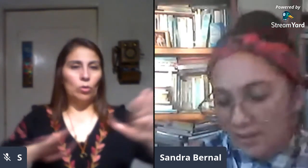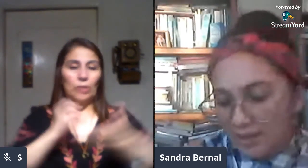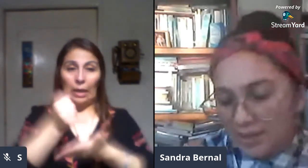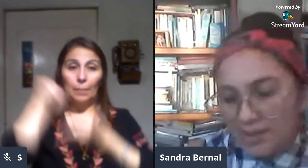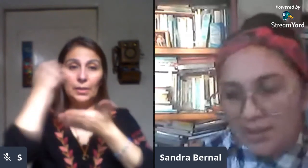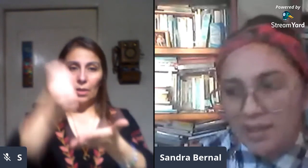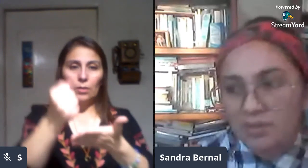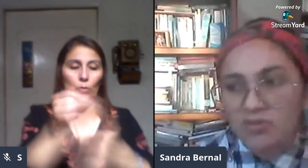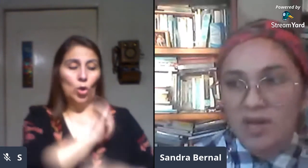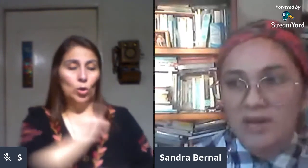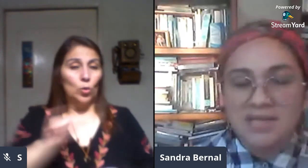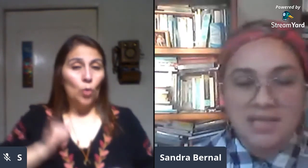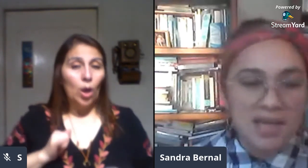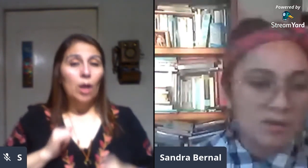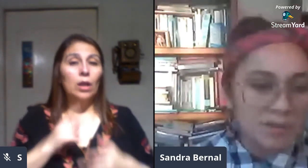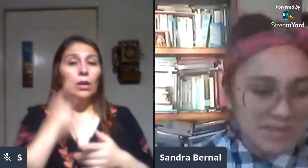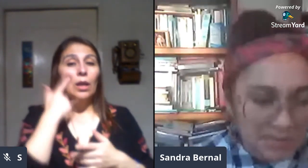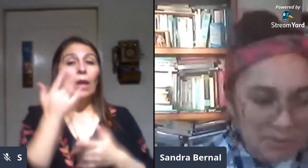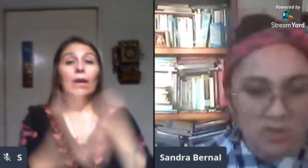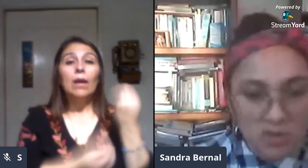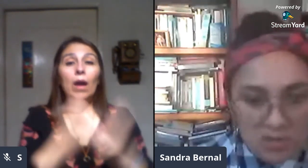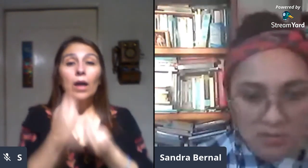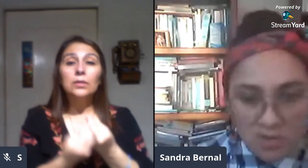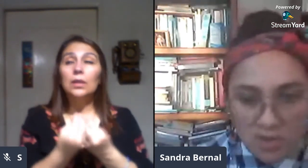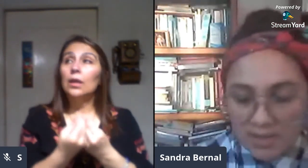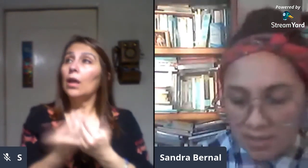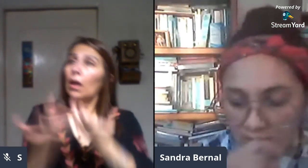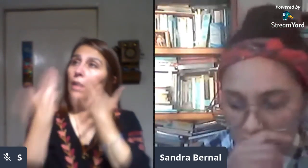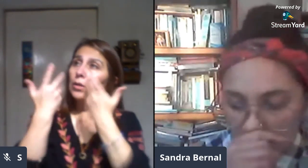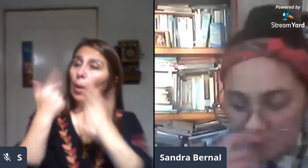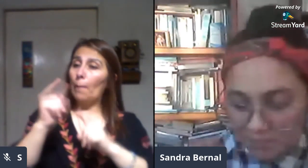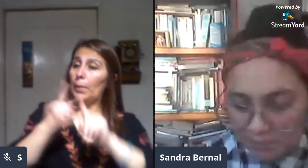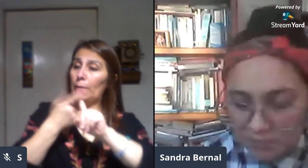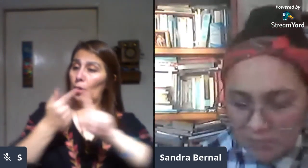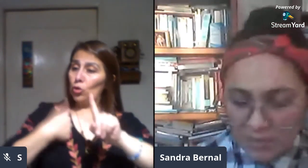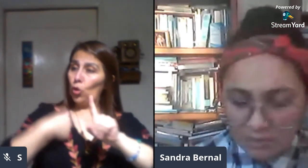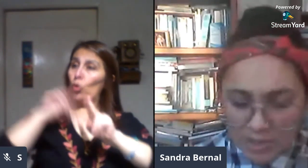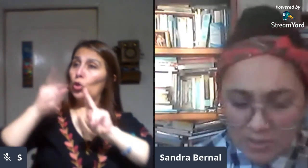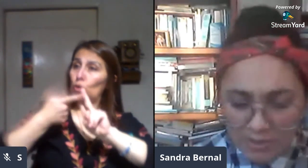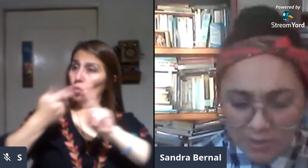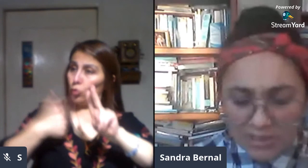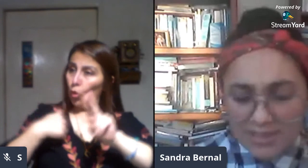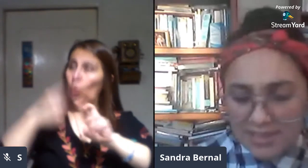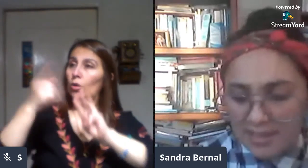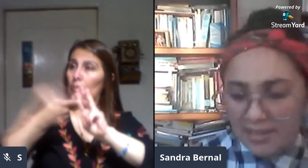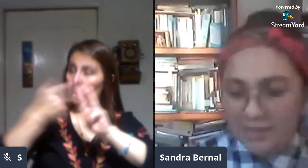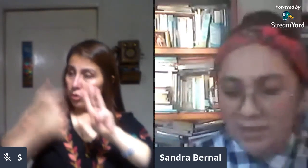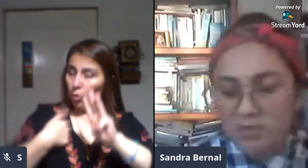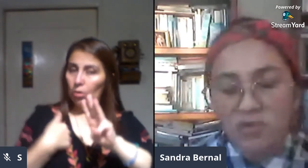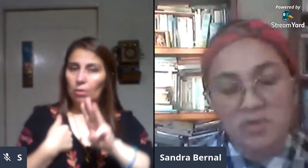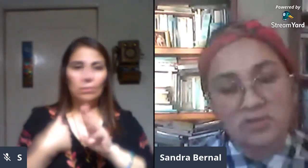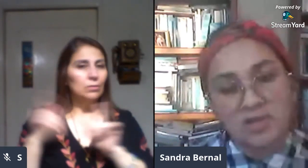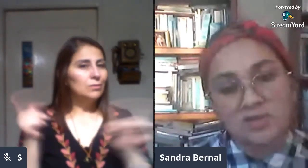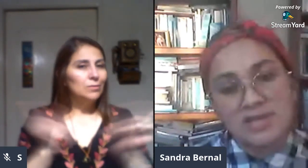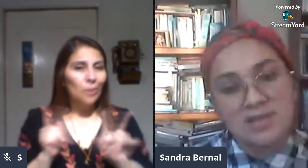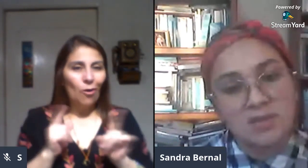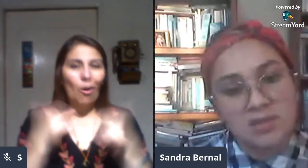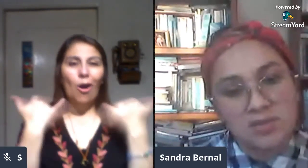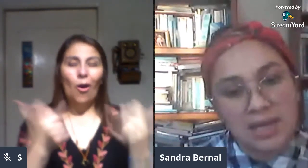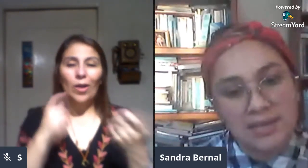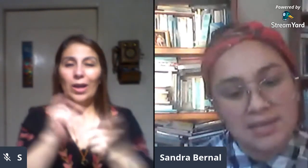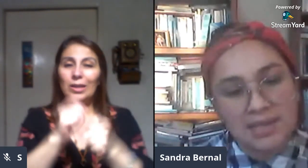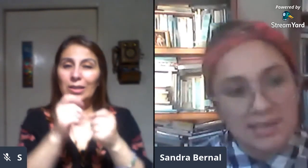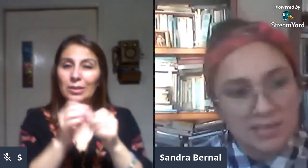individualidad que nos ha enseñado a pensar primero yo, segundo yo y tercero yo. Por eso la importancia de los movimientos y las